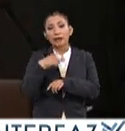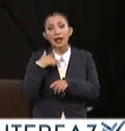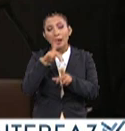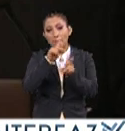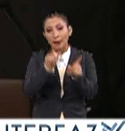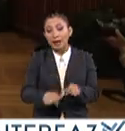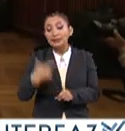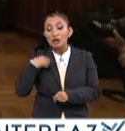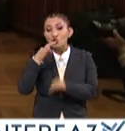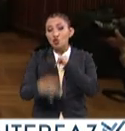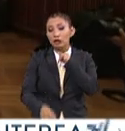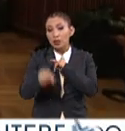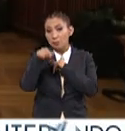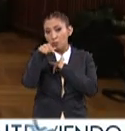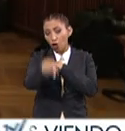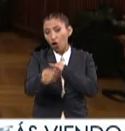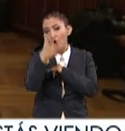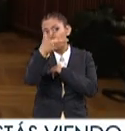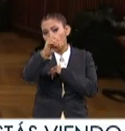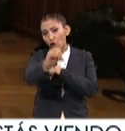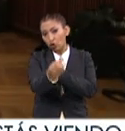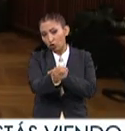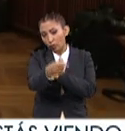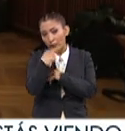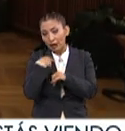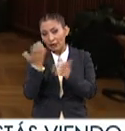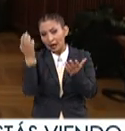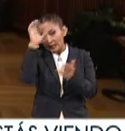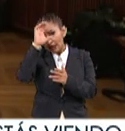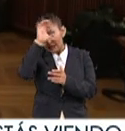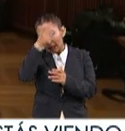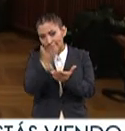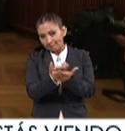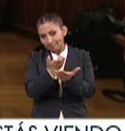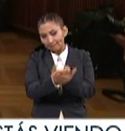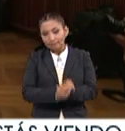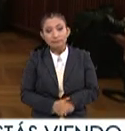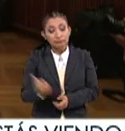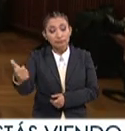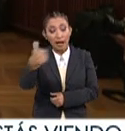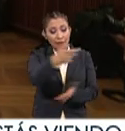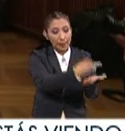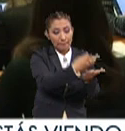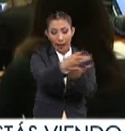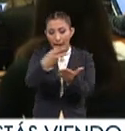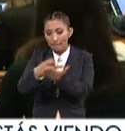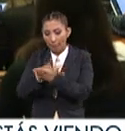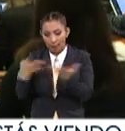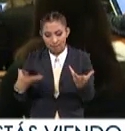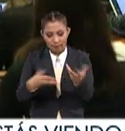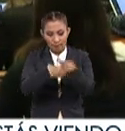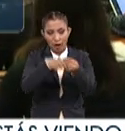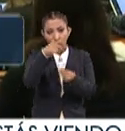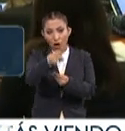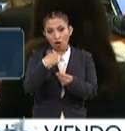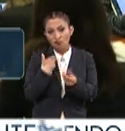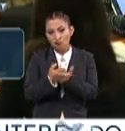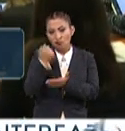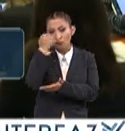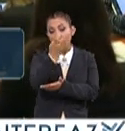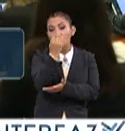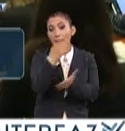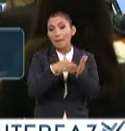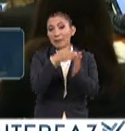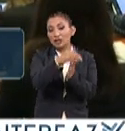La Paz y, por último, el 8 de octubre, el de Ciencias Económicas. Cada galardón está acompañado con una cantidad de